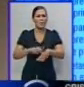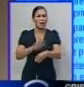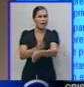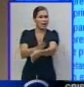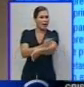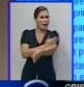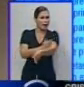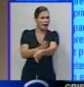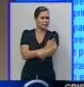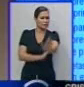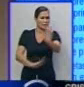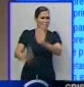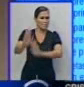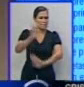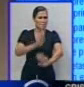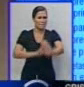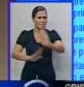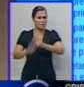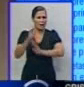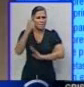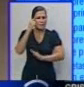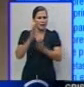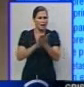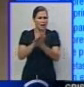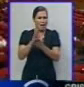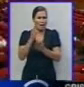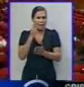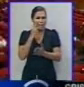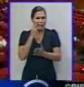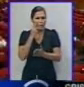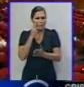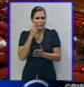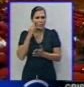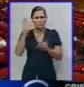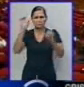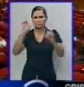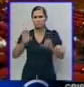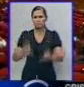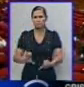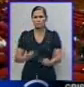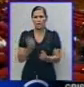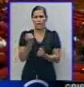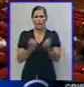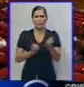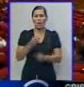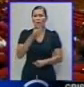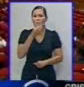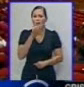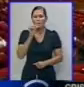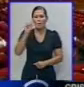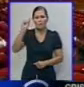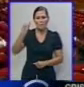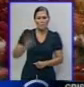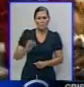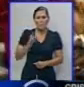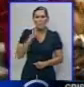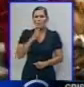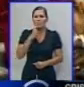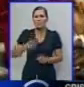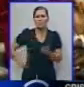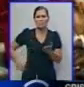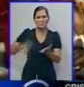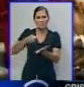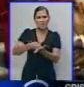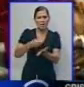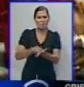medidas preventivas, o al menos algunas que permitieron evitar una catástrofe, que son el bajo nivel de endeudamiento